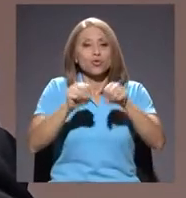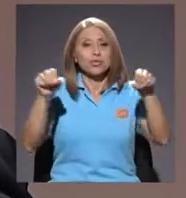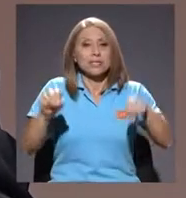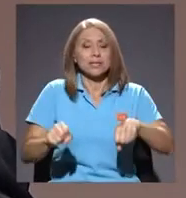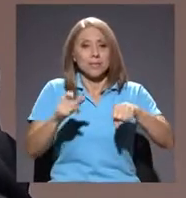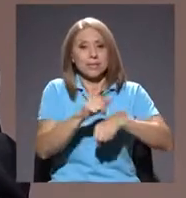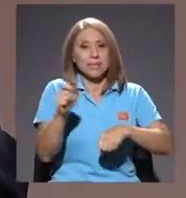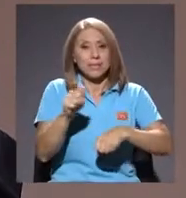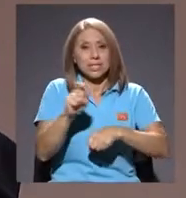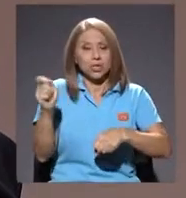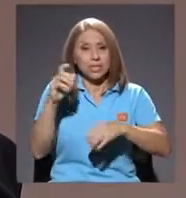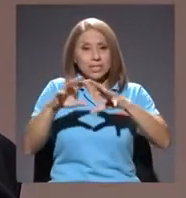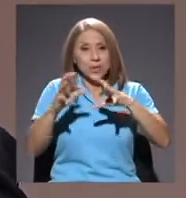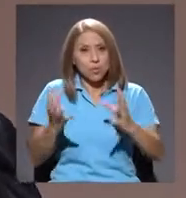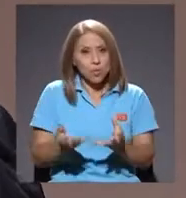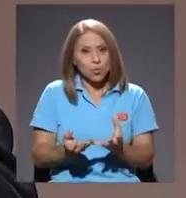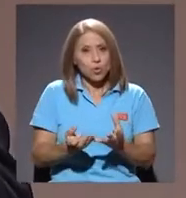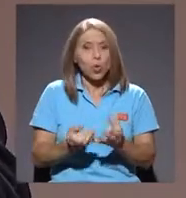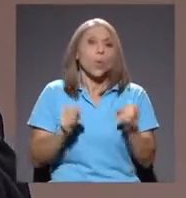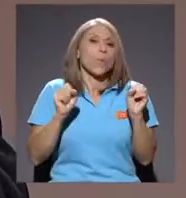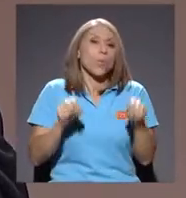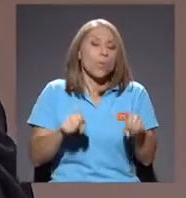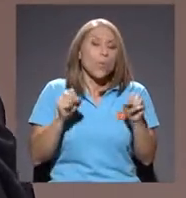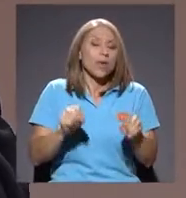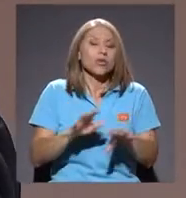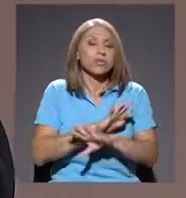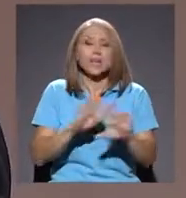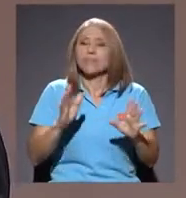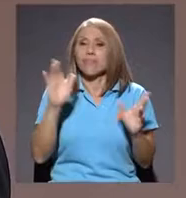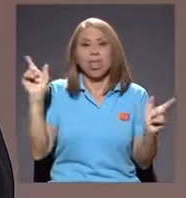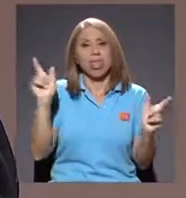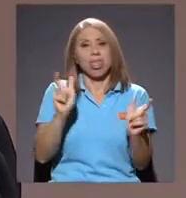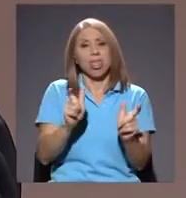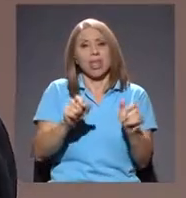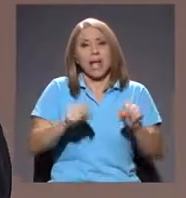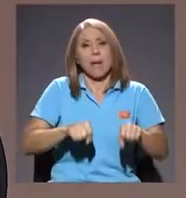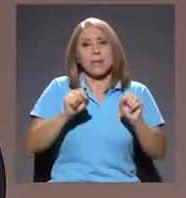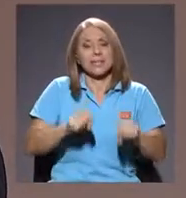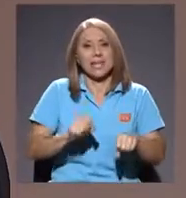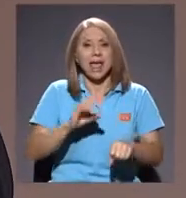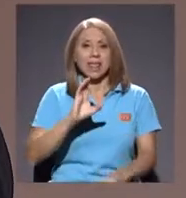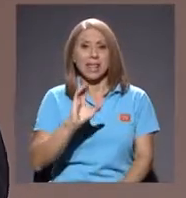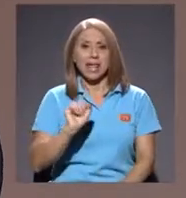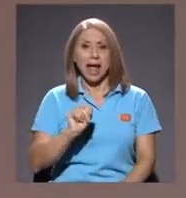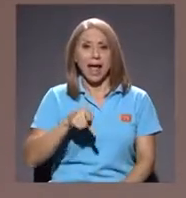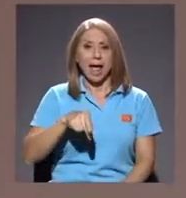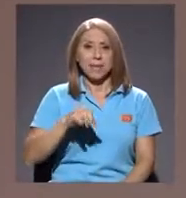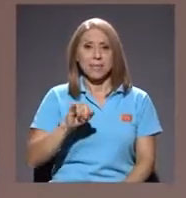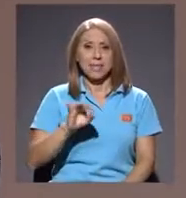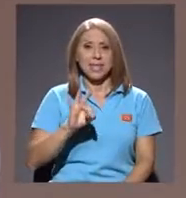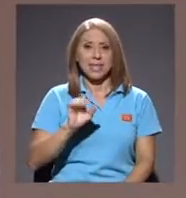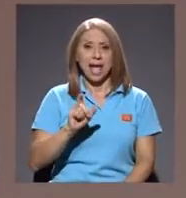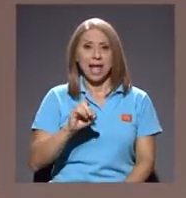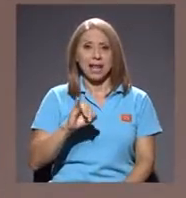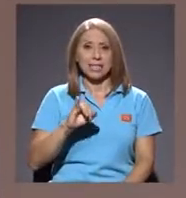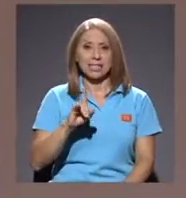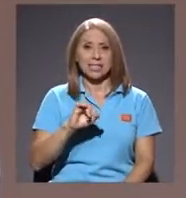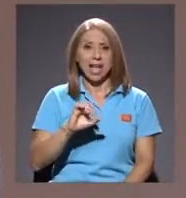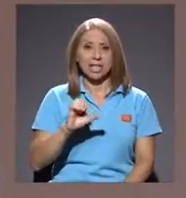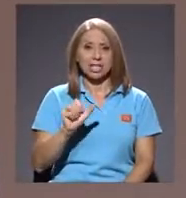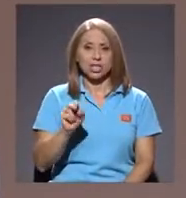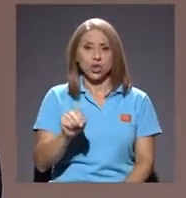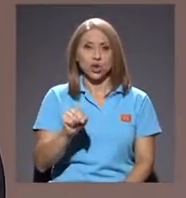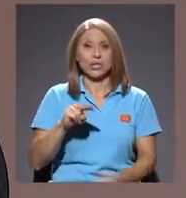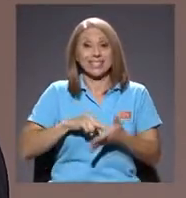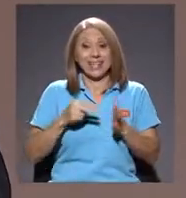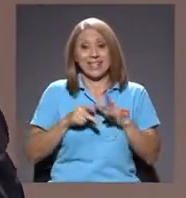perdiendo su capacidad de ser de capitalización osea desea que la gente contribuya a formar un fondo y ese fondo tenía recursos